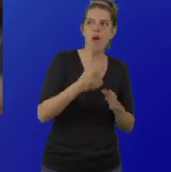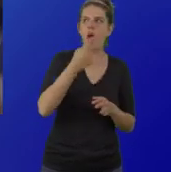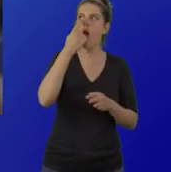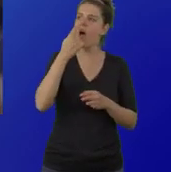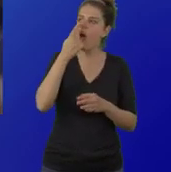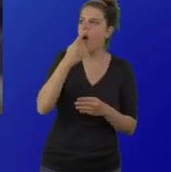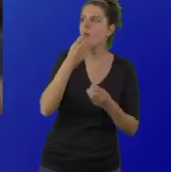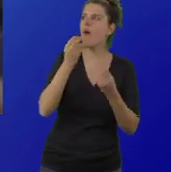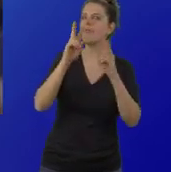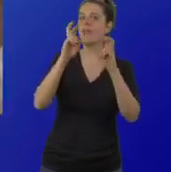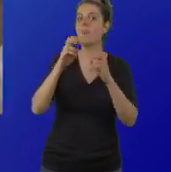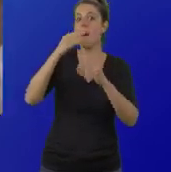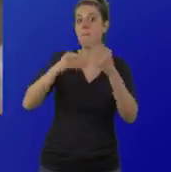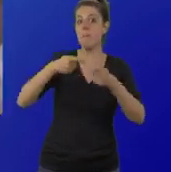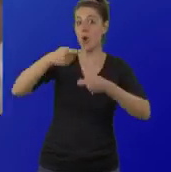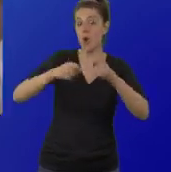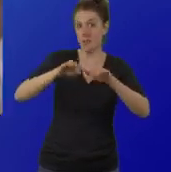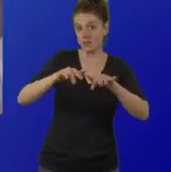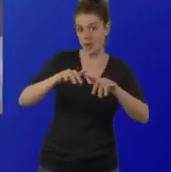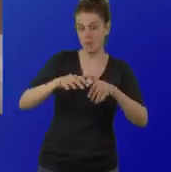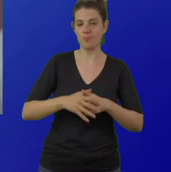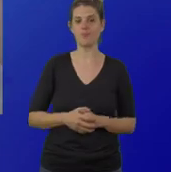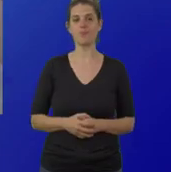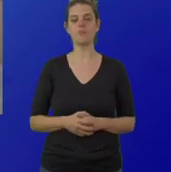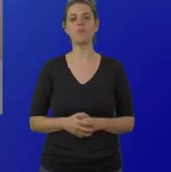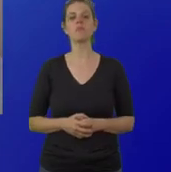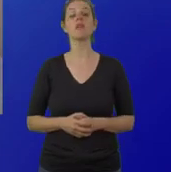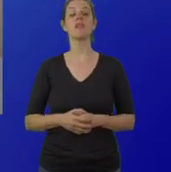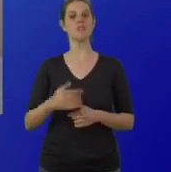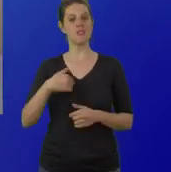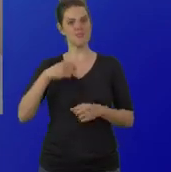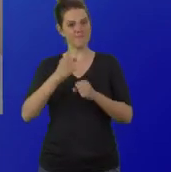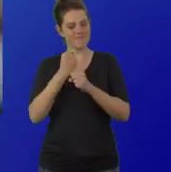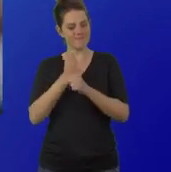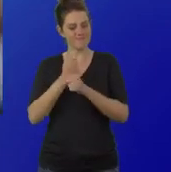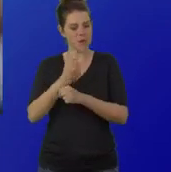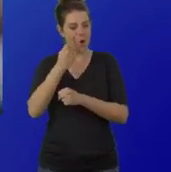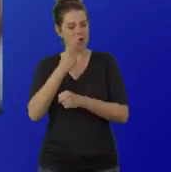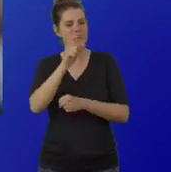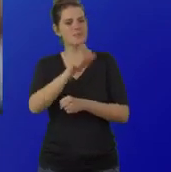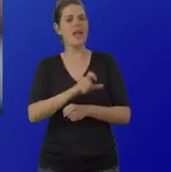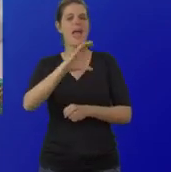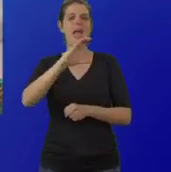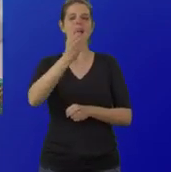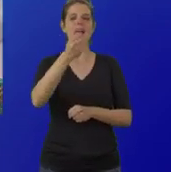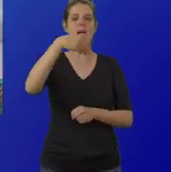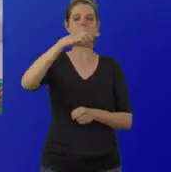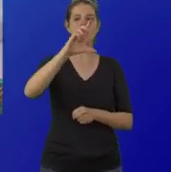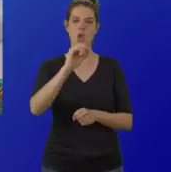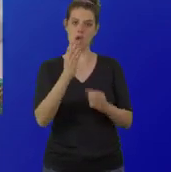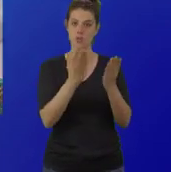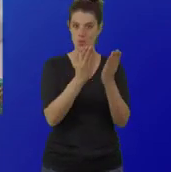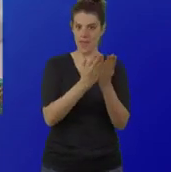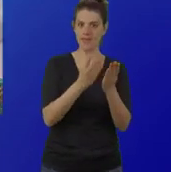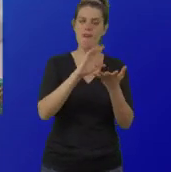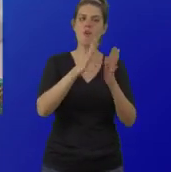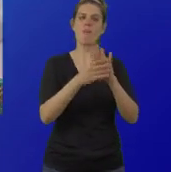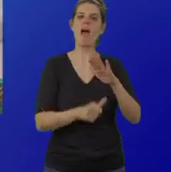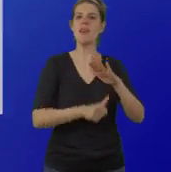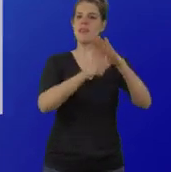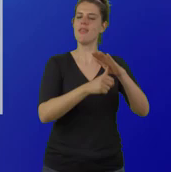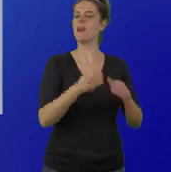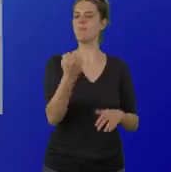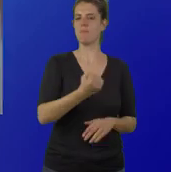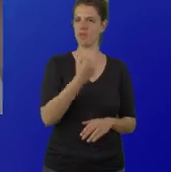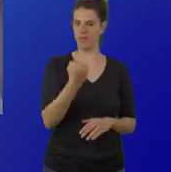interés por la programación. En este trabajo conozco mucho a Camilo, que fue un líder muy importante